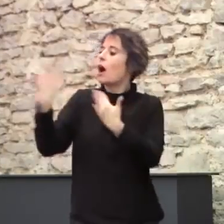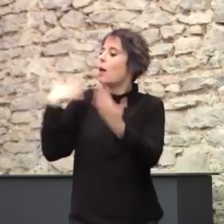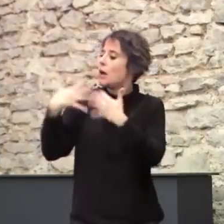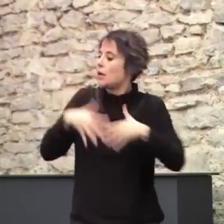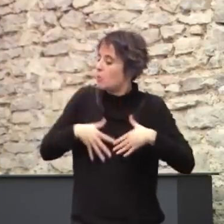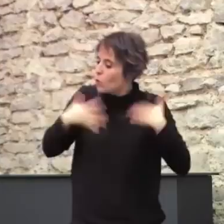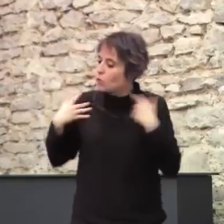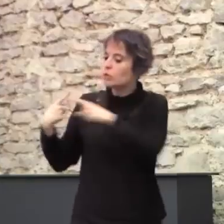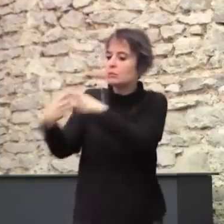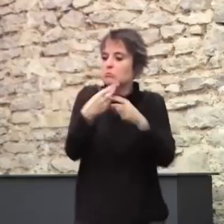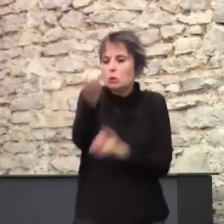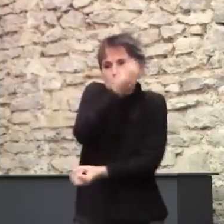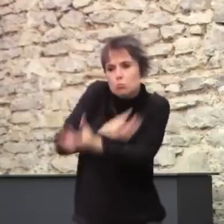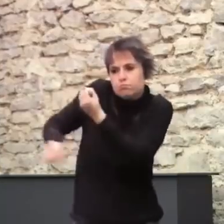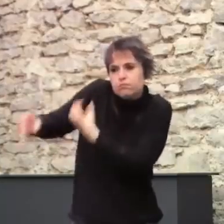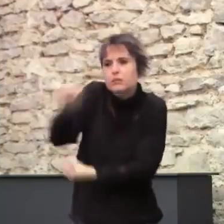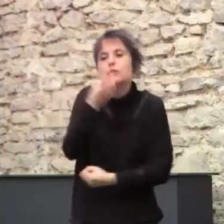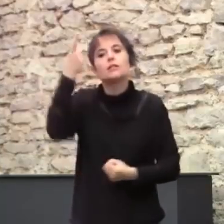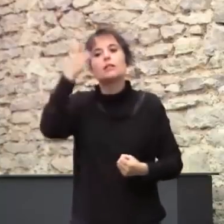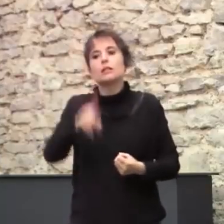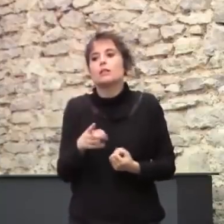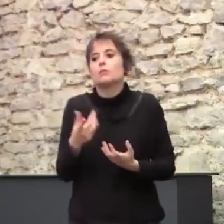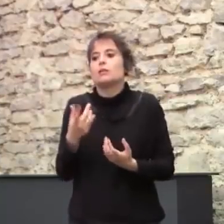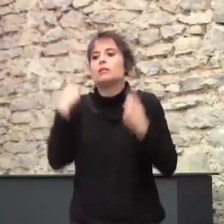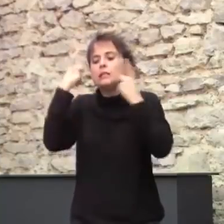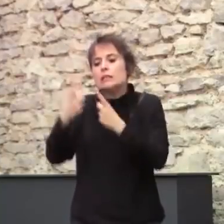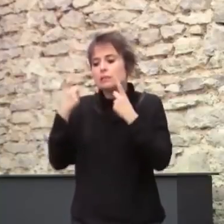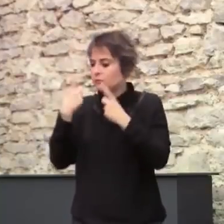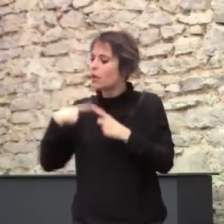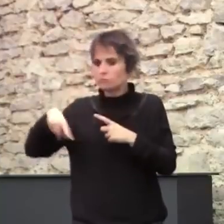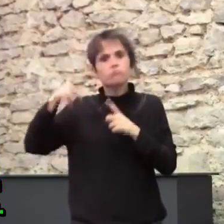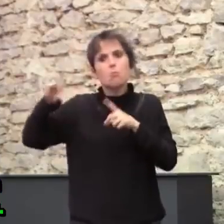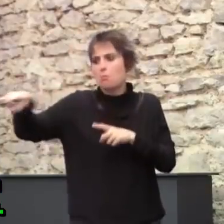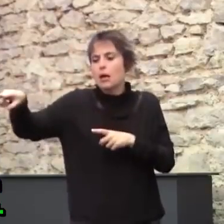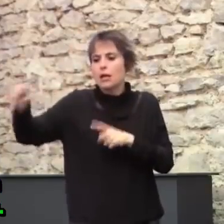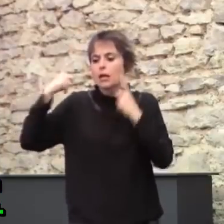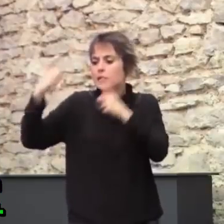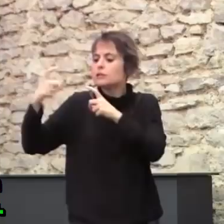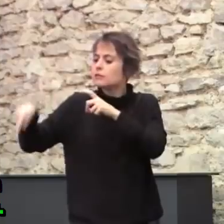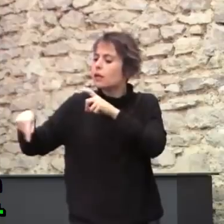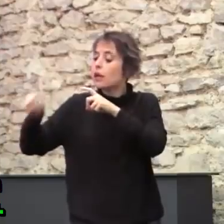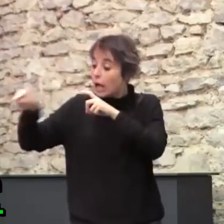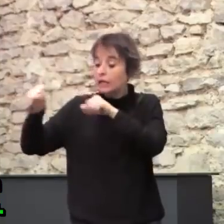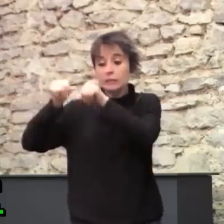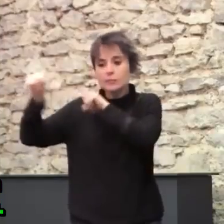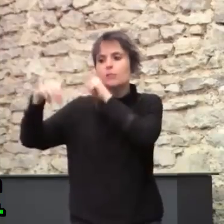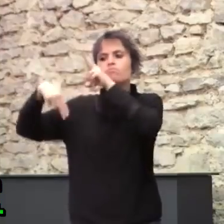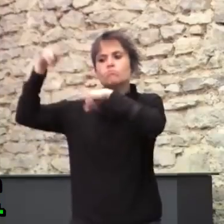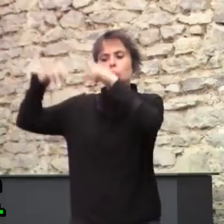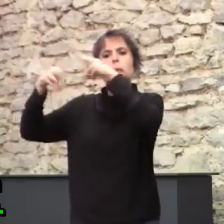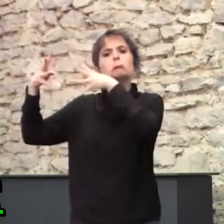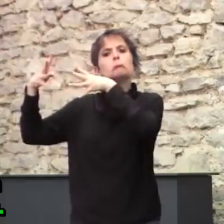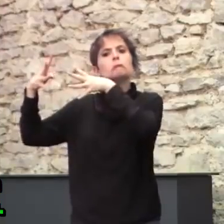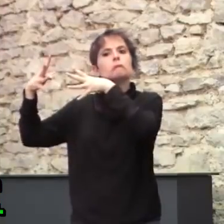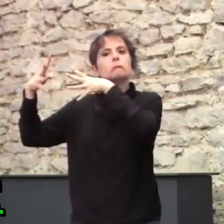ello, para poder compartirlo y para poder de repente, incluso con tu propia pareja, construir